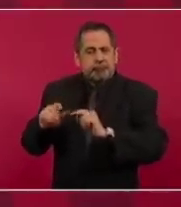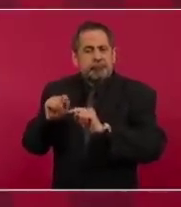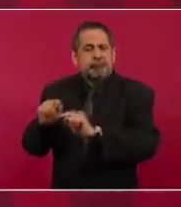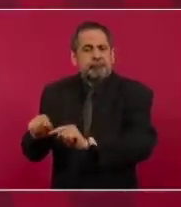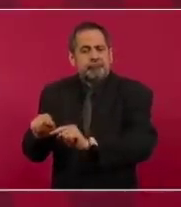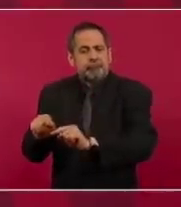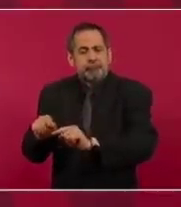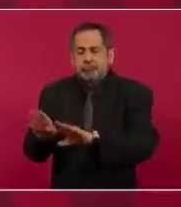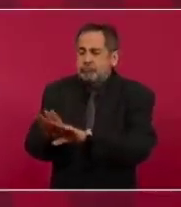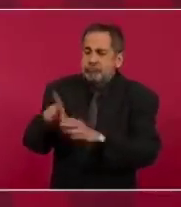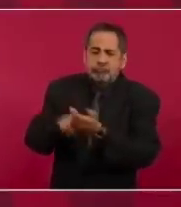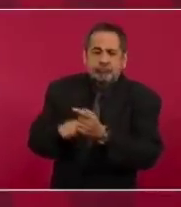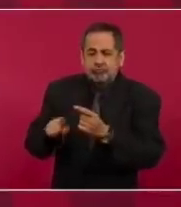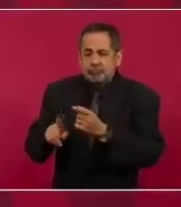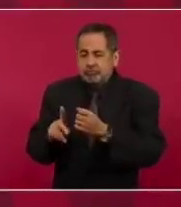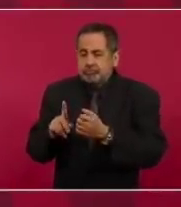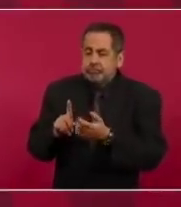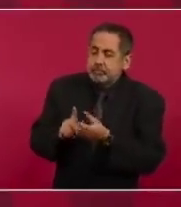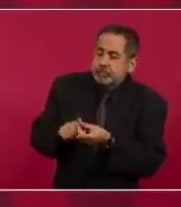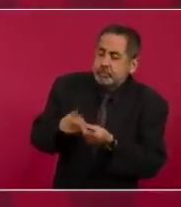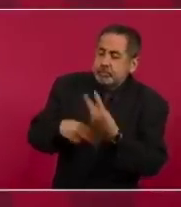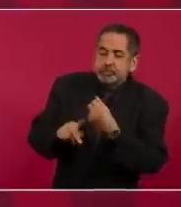los orígenes de la violencia.